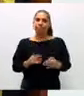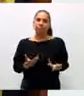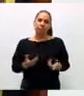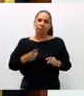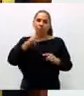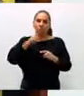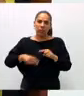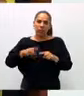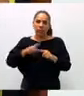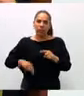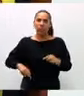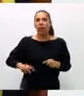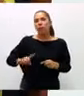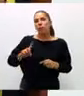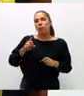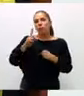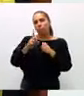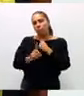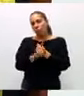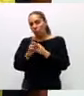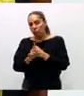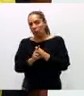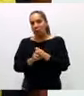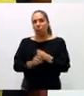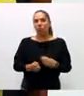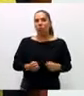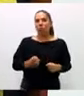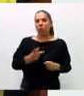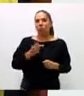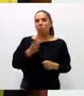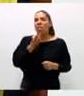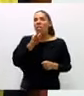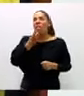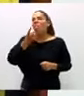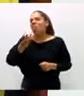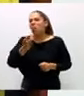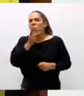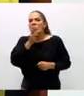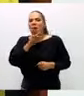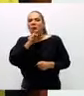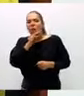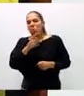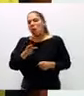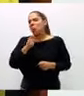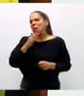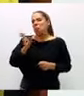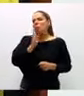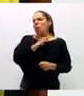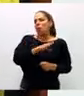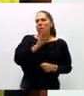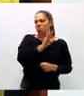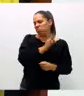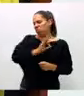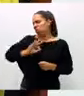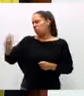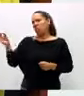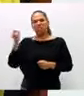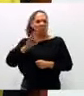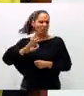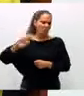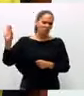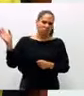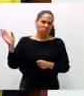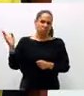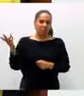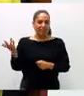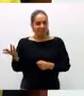a golpes, a gritos, con groserías, etcétera. Entonces, hay que trabajar también con las familias. ¿Y cómo